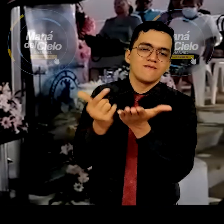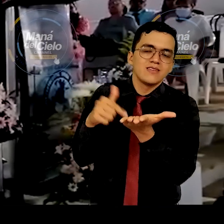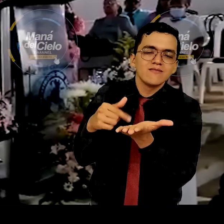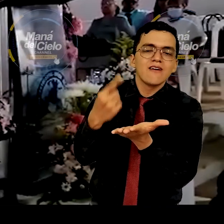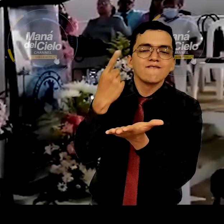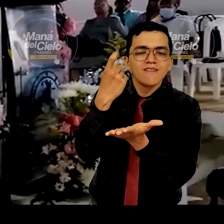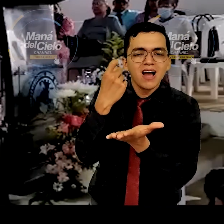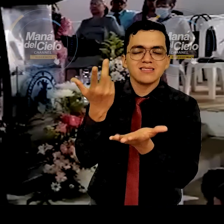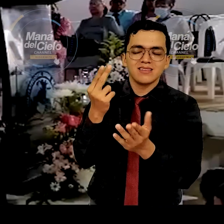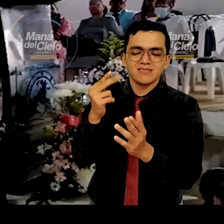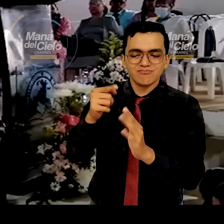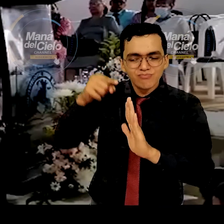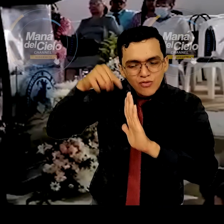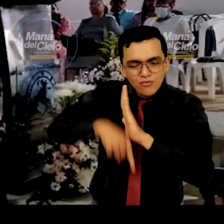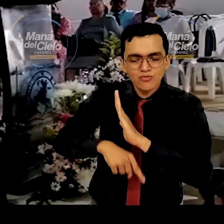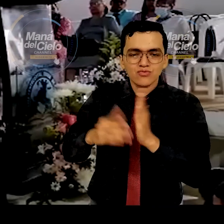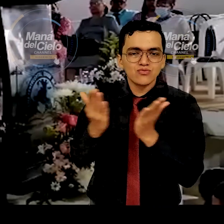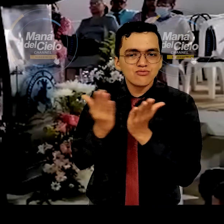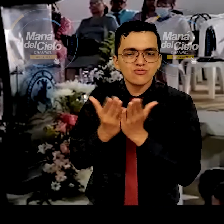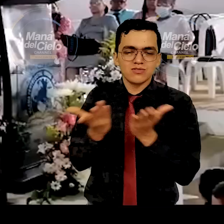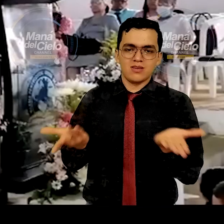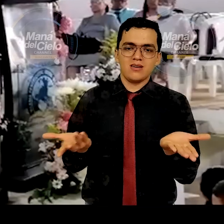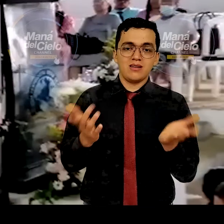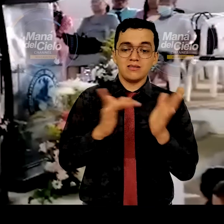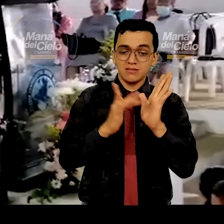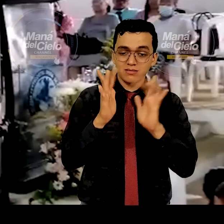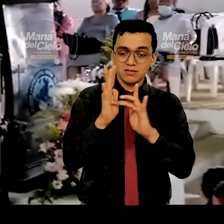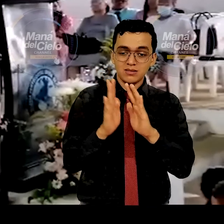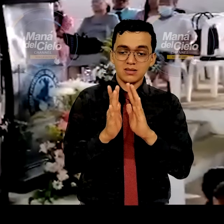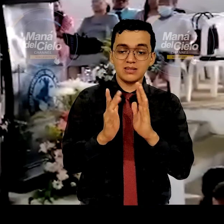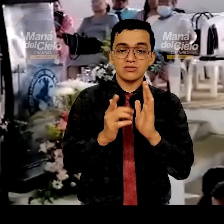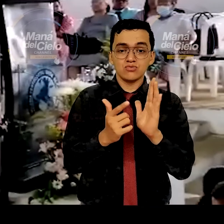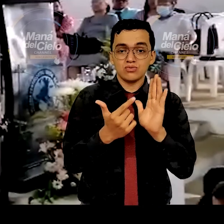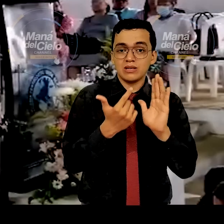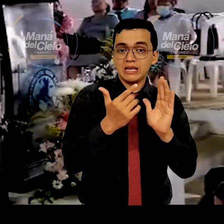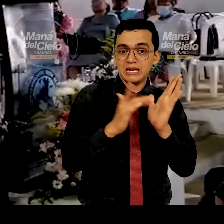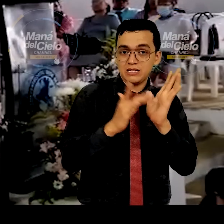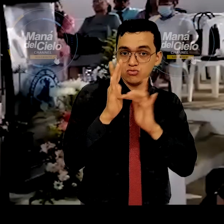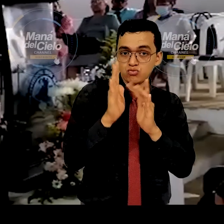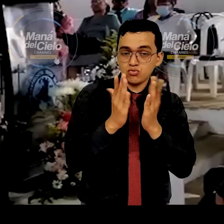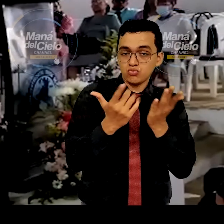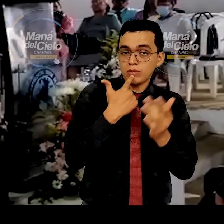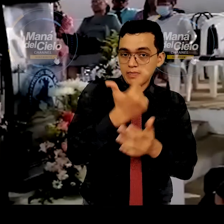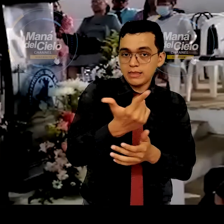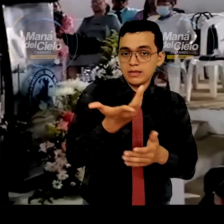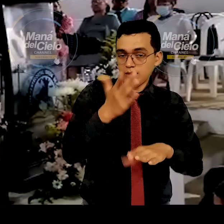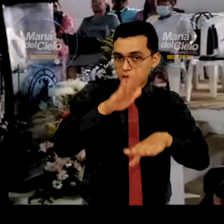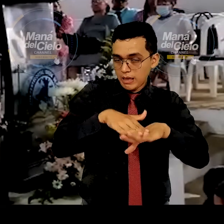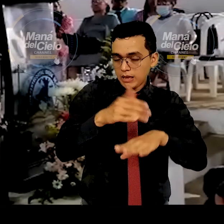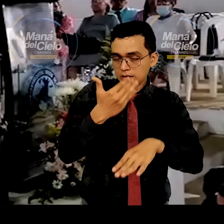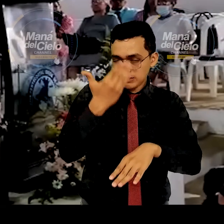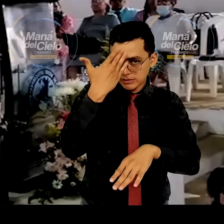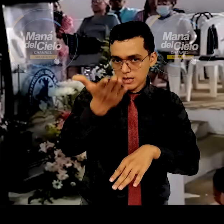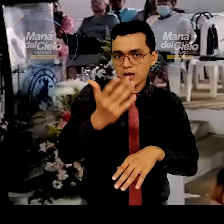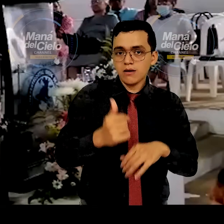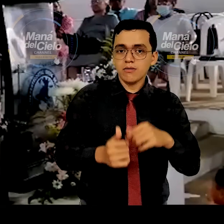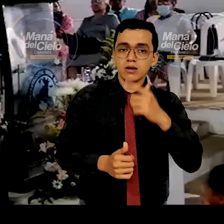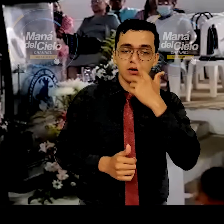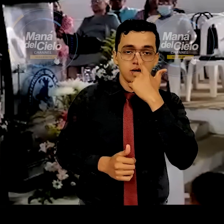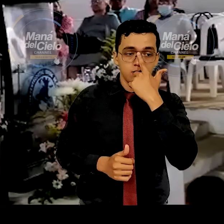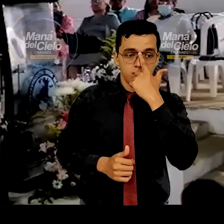Jesús dice, ¿qué fue lo que leímos ahorita? El versículo que iniciamos, ¿cómo dice?